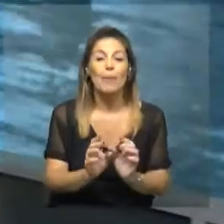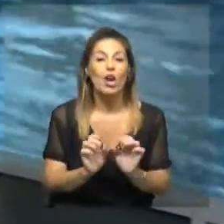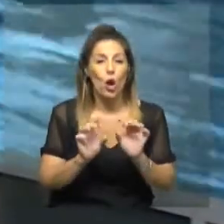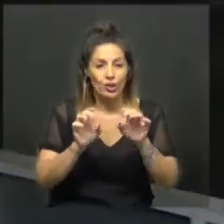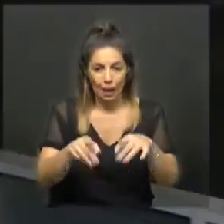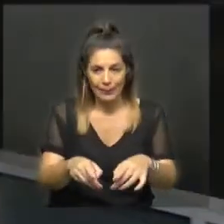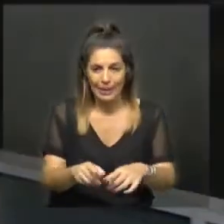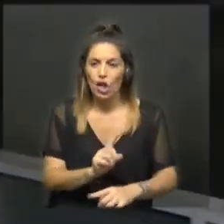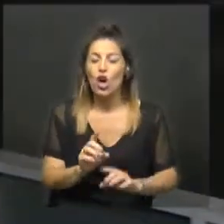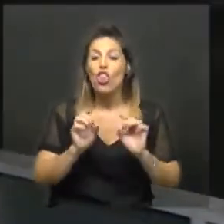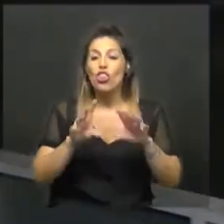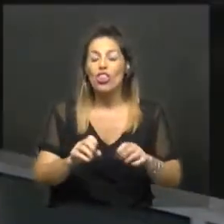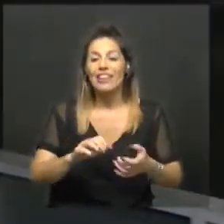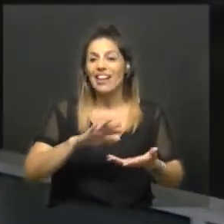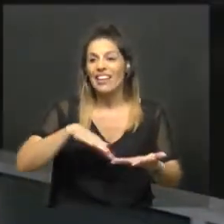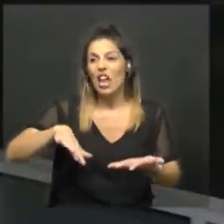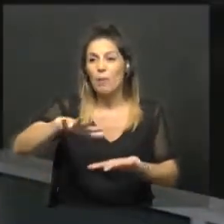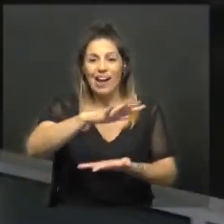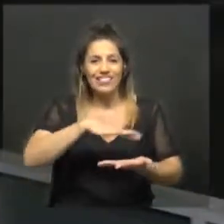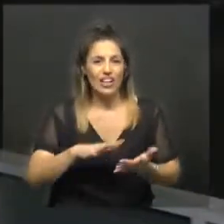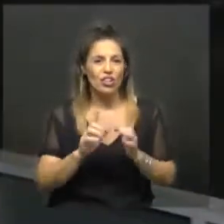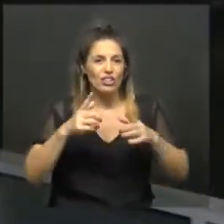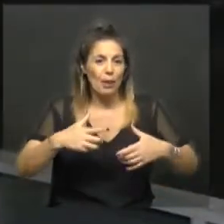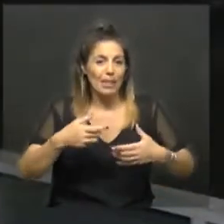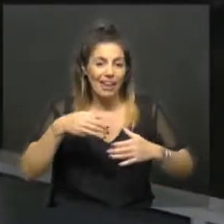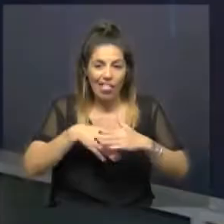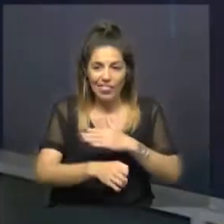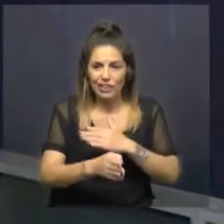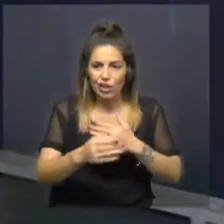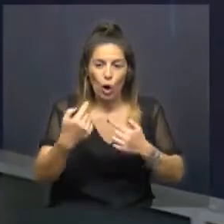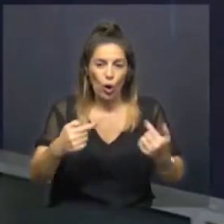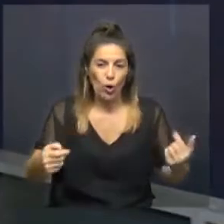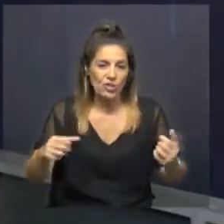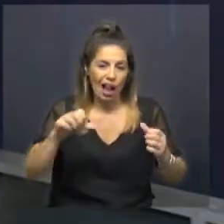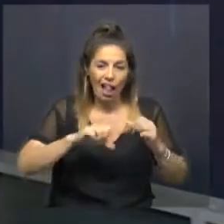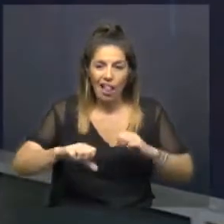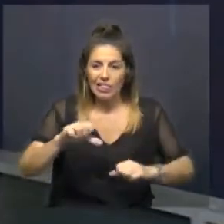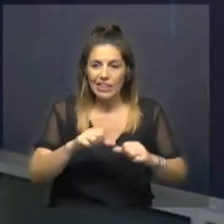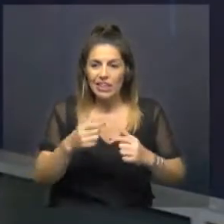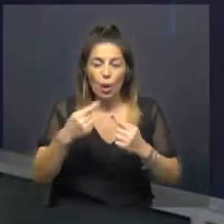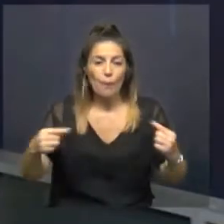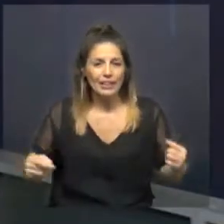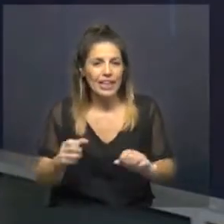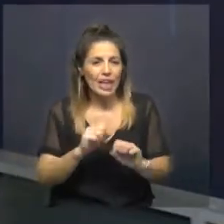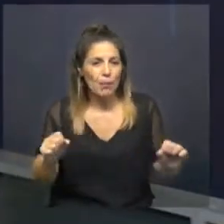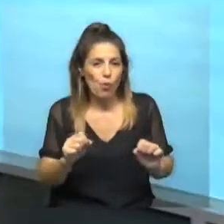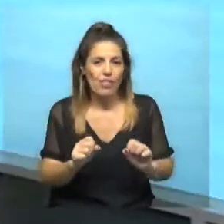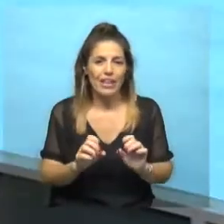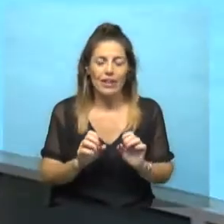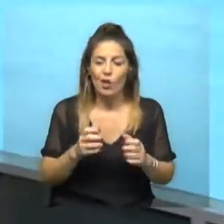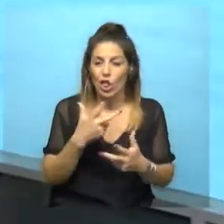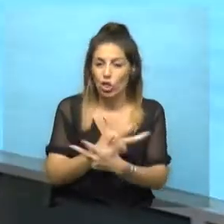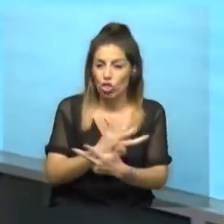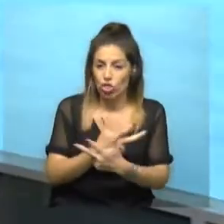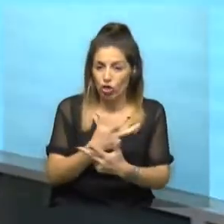que no solo dañan el paisaje, sino que portan en su interior fluidos, líquidos, materiales que pueden ser altamente